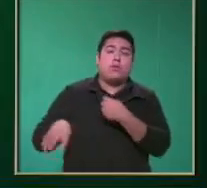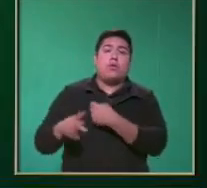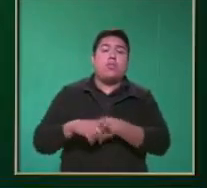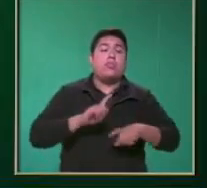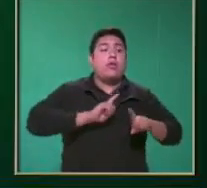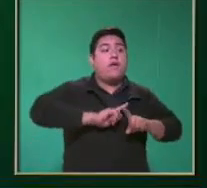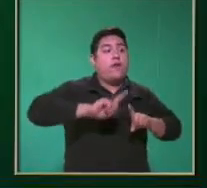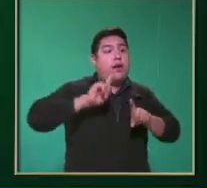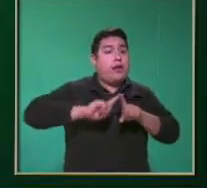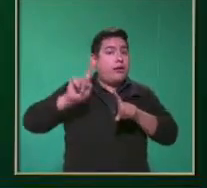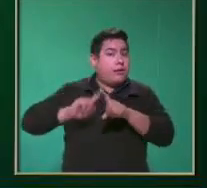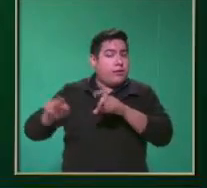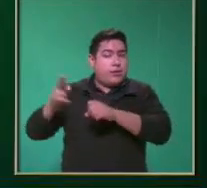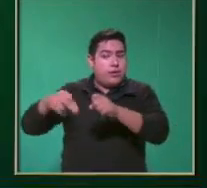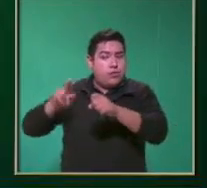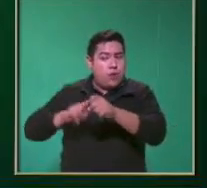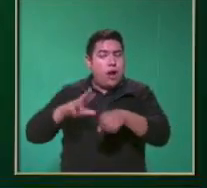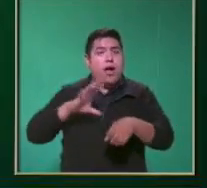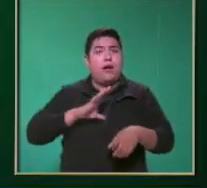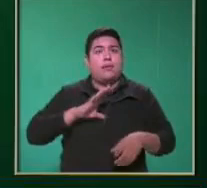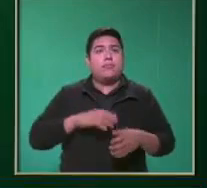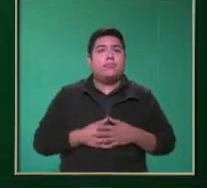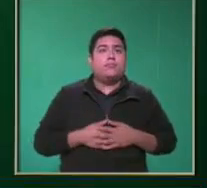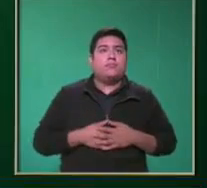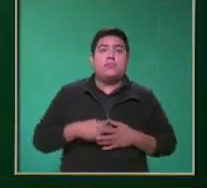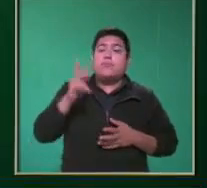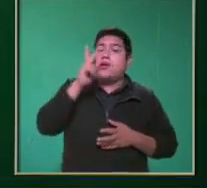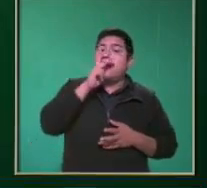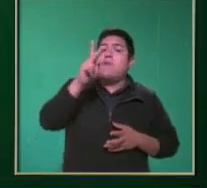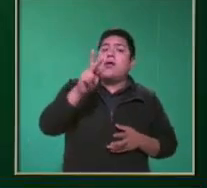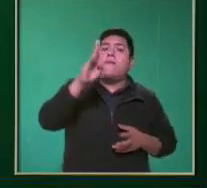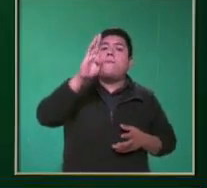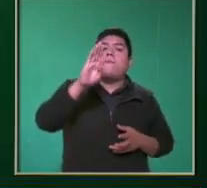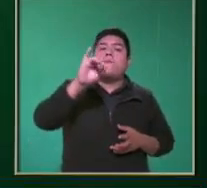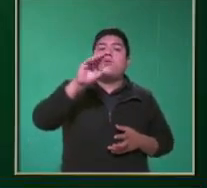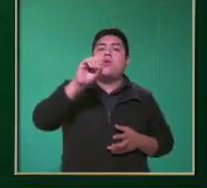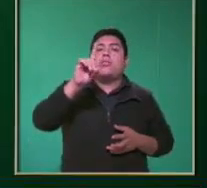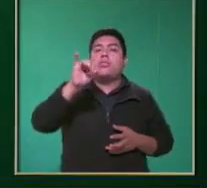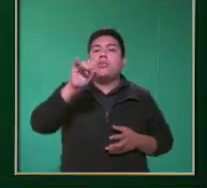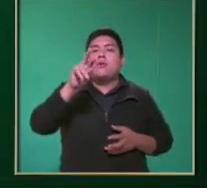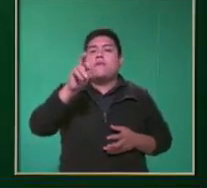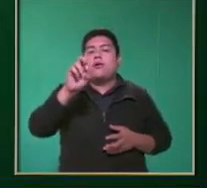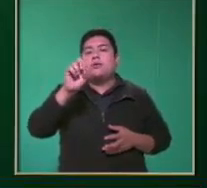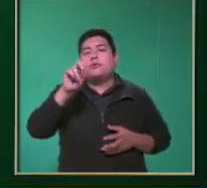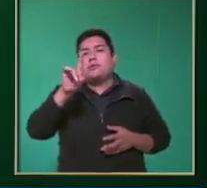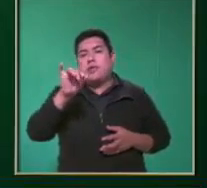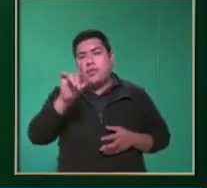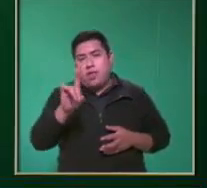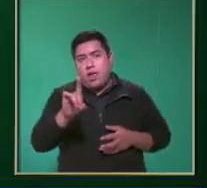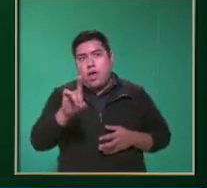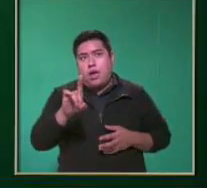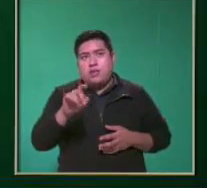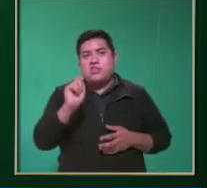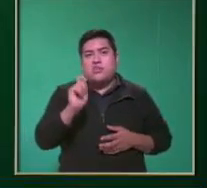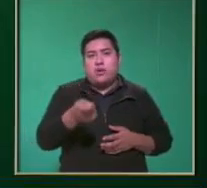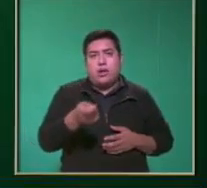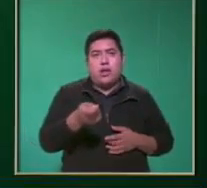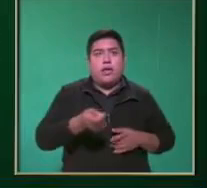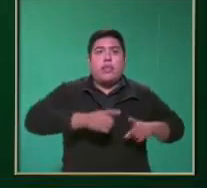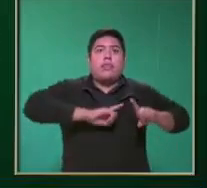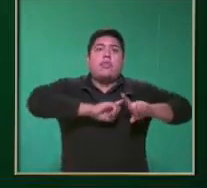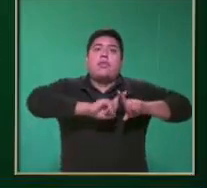biodiversidad. Ya sabes que la palabra biodiversidad se refiere a que tenemos una gran variedad